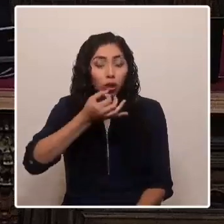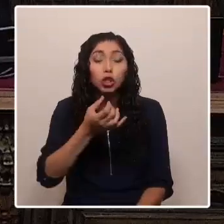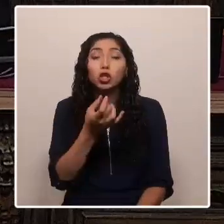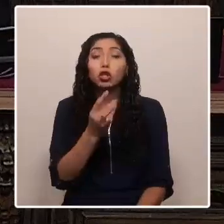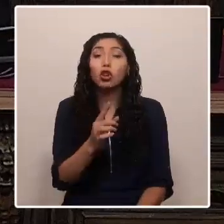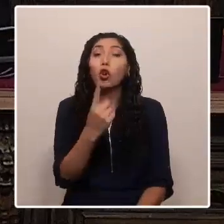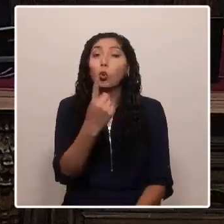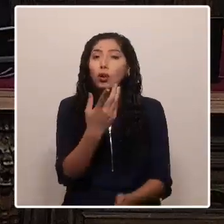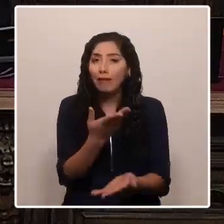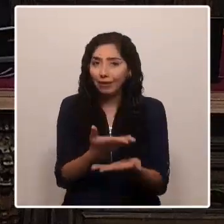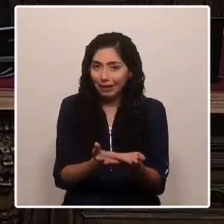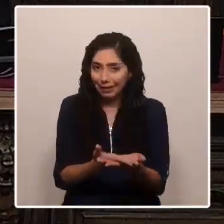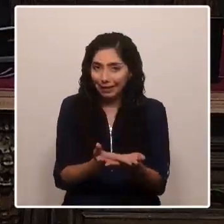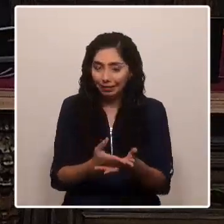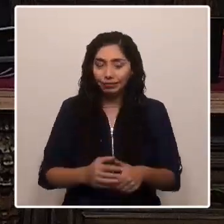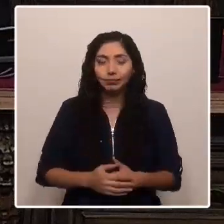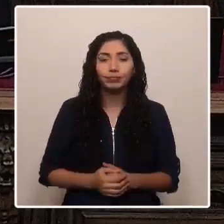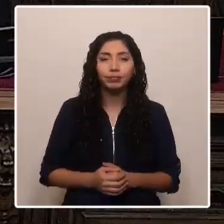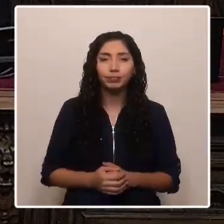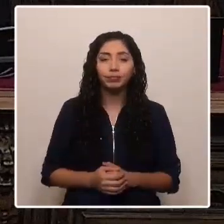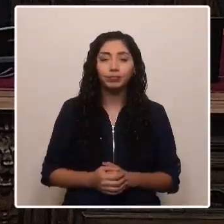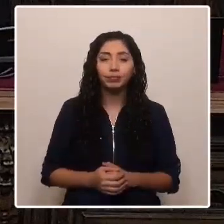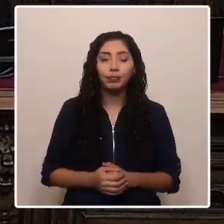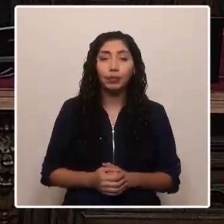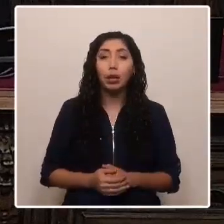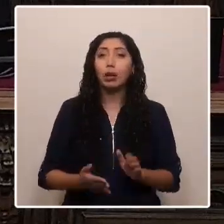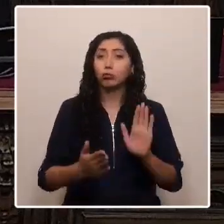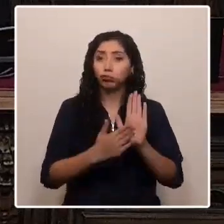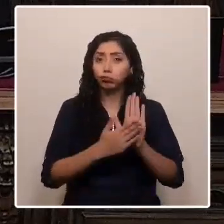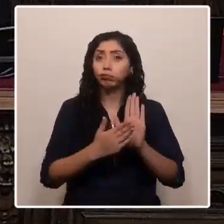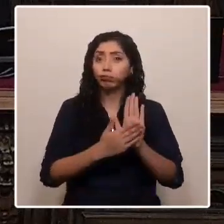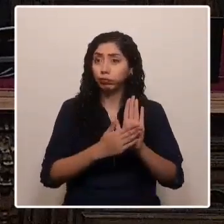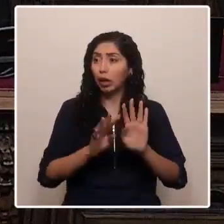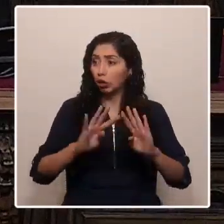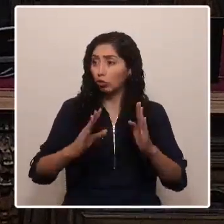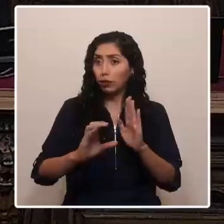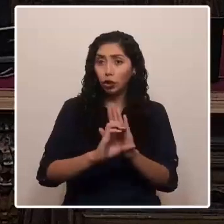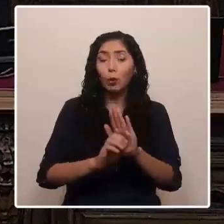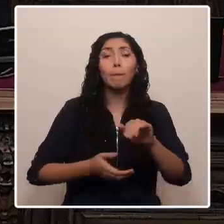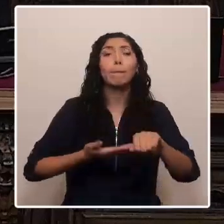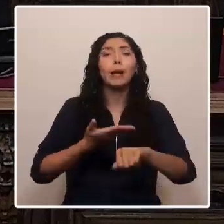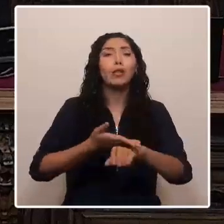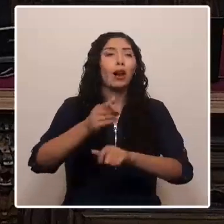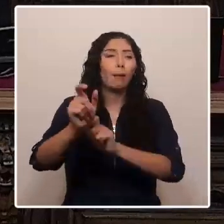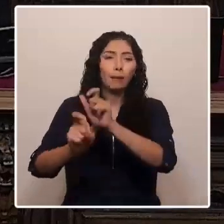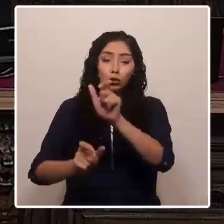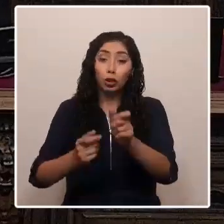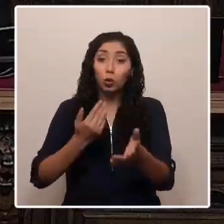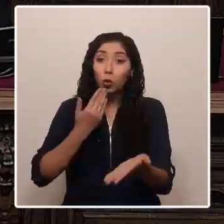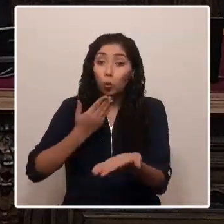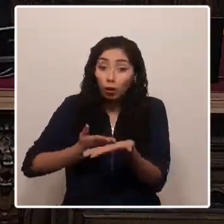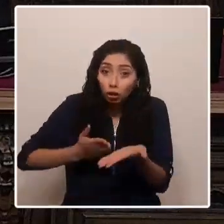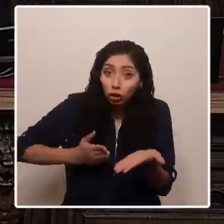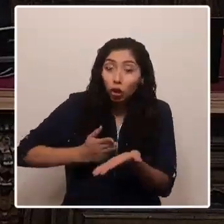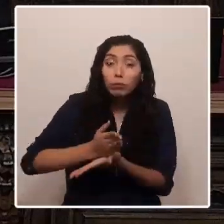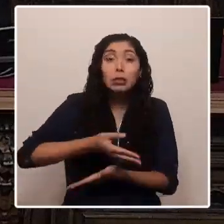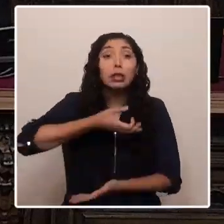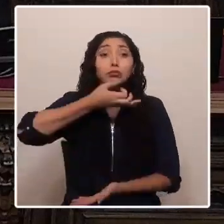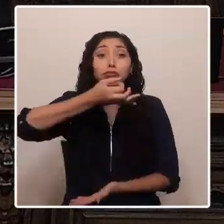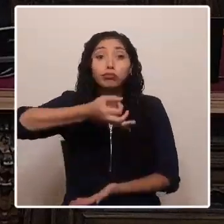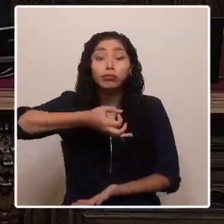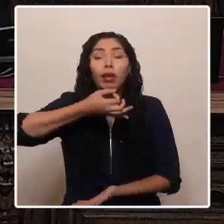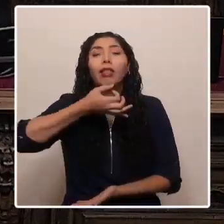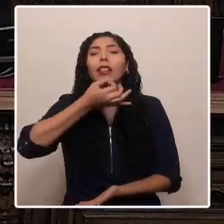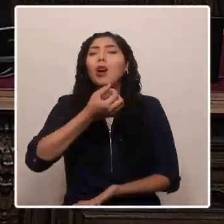debate. Para efectos del registro histórico, solicito a las y los convencionales que al inicio de su intervención indiquen cuáles son